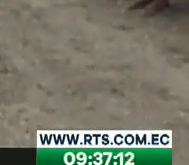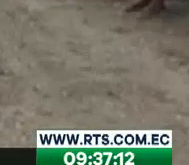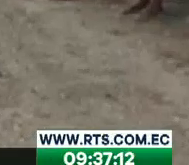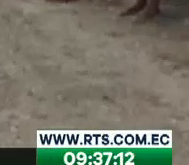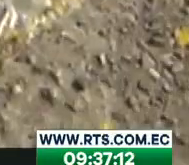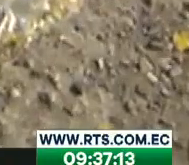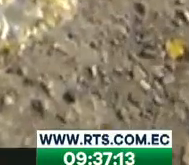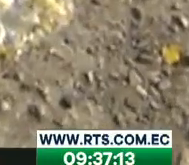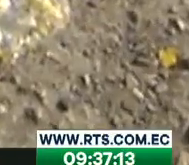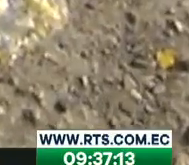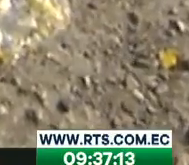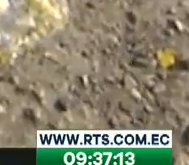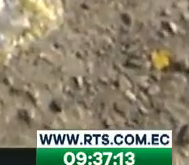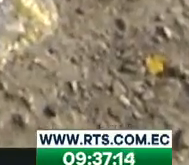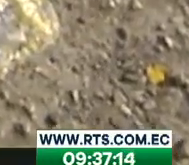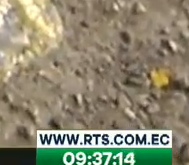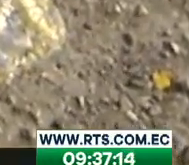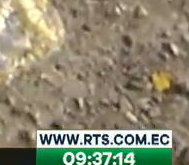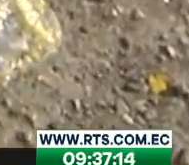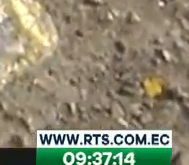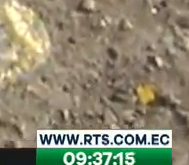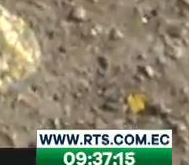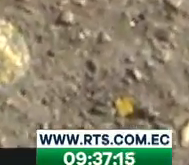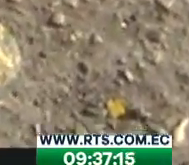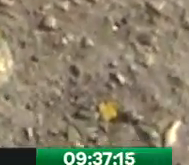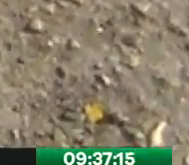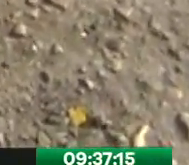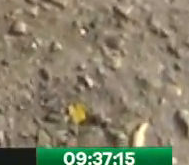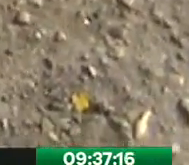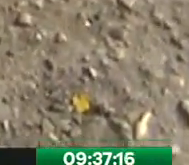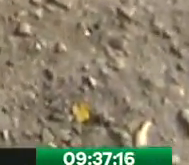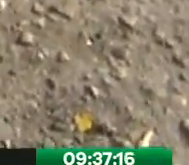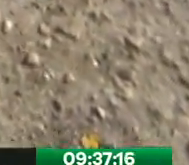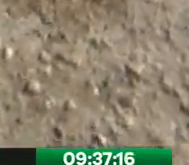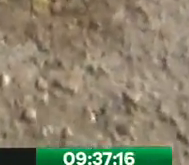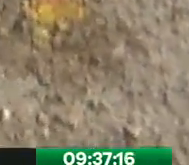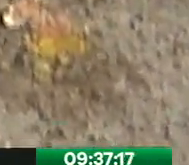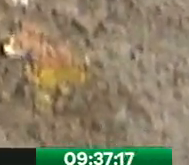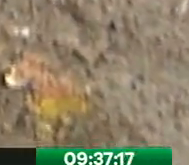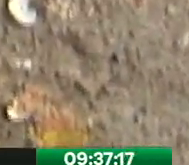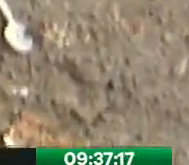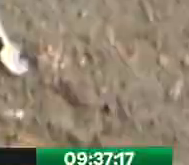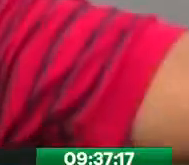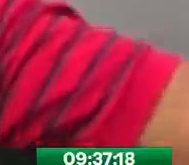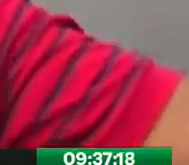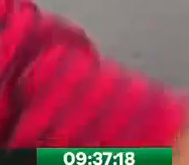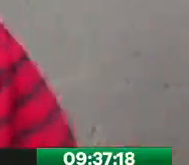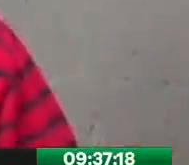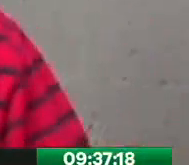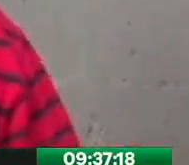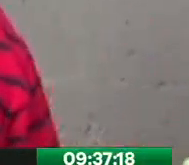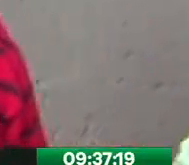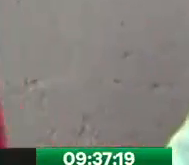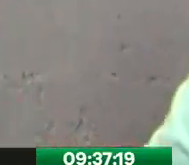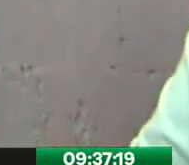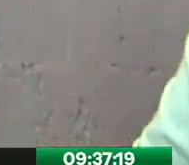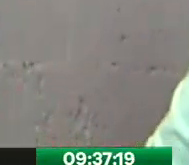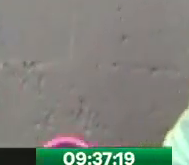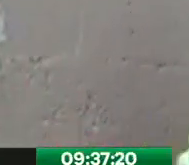puedan ingresar para poder deshacerse de la basura. Que nos hiciera el favor de enviar un carro pequeño para ver